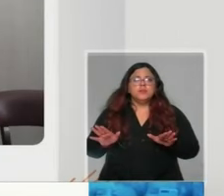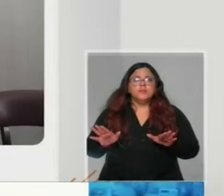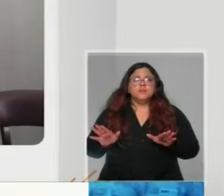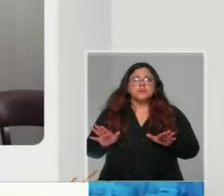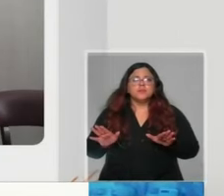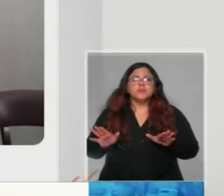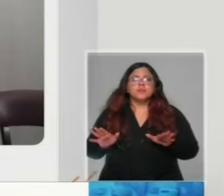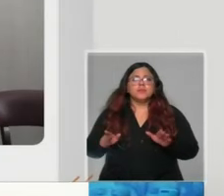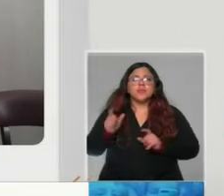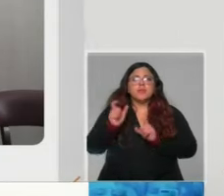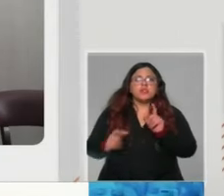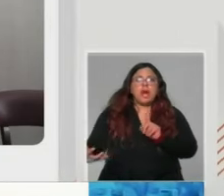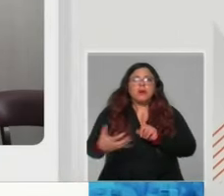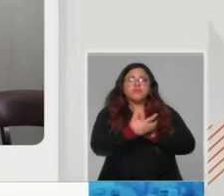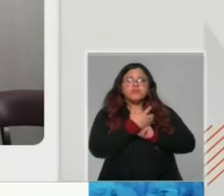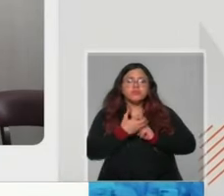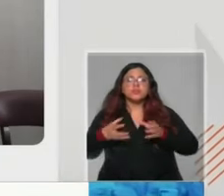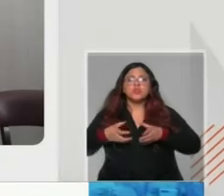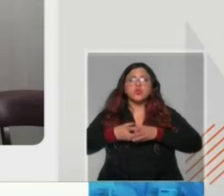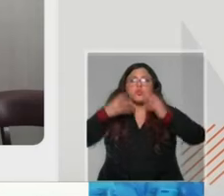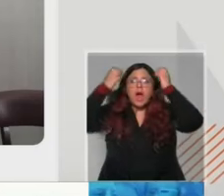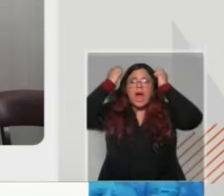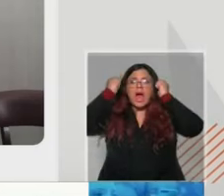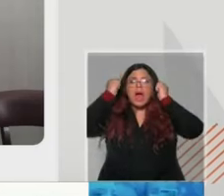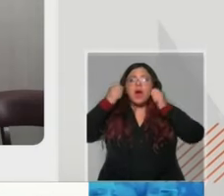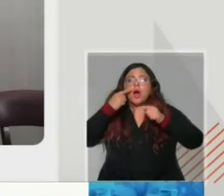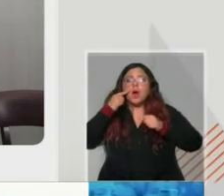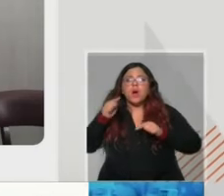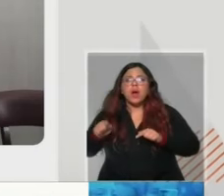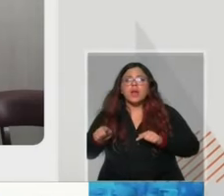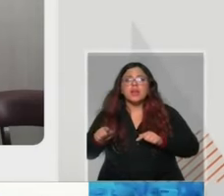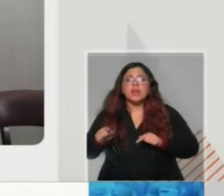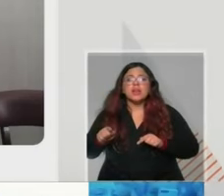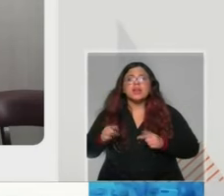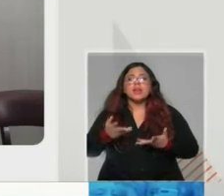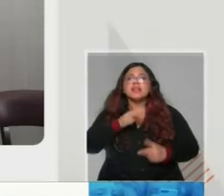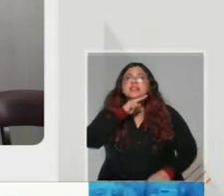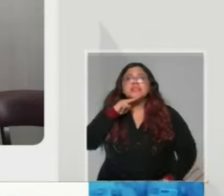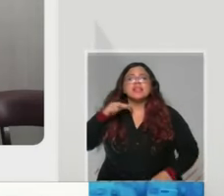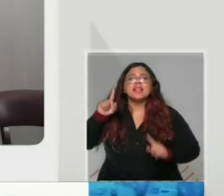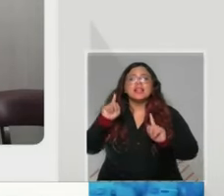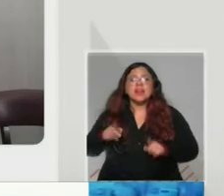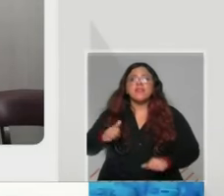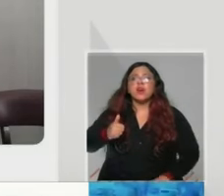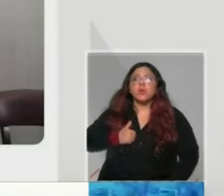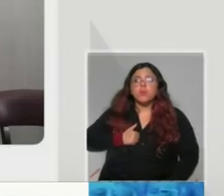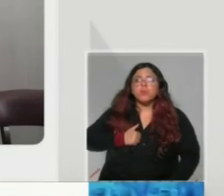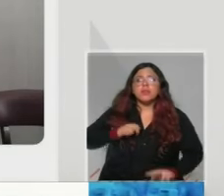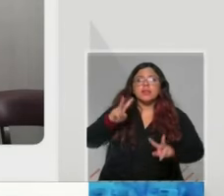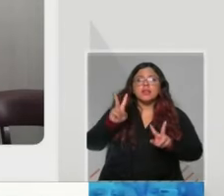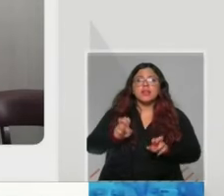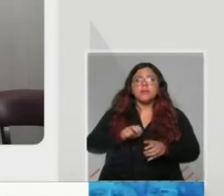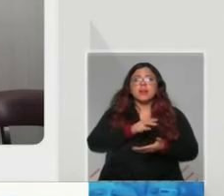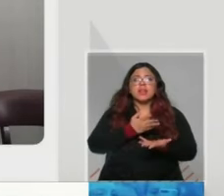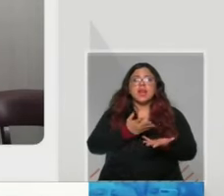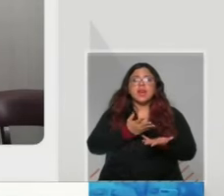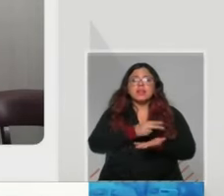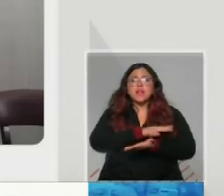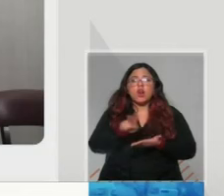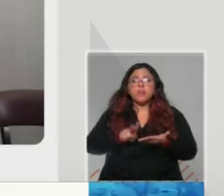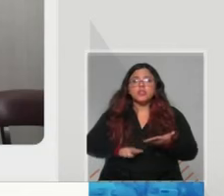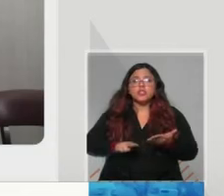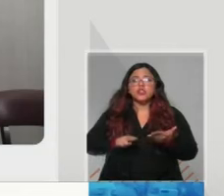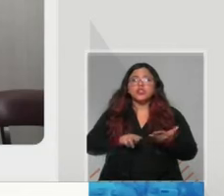incondicional de rehenes por parte de Hamas, y a que Israel cumpla sus obligaciones bajo la Convención sobre Genocidio.